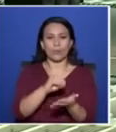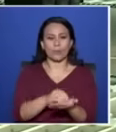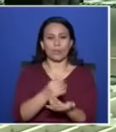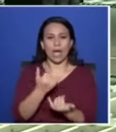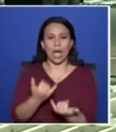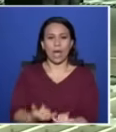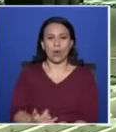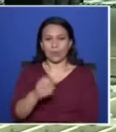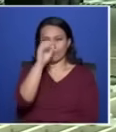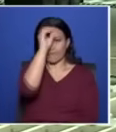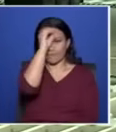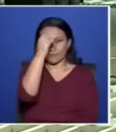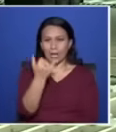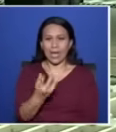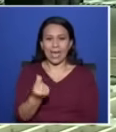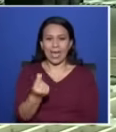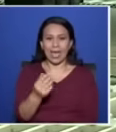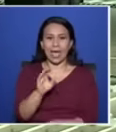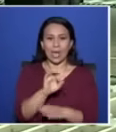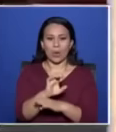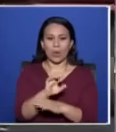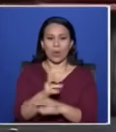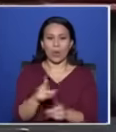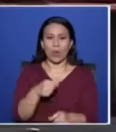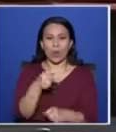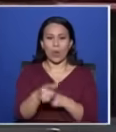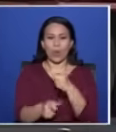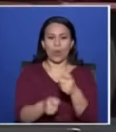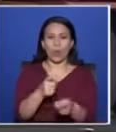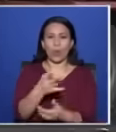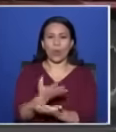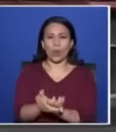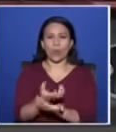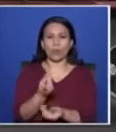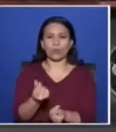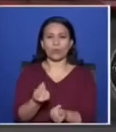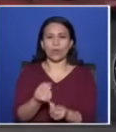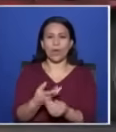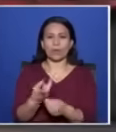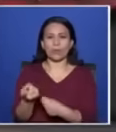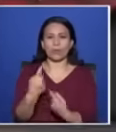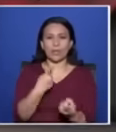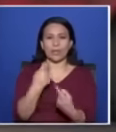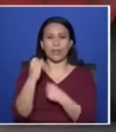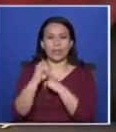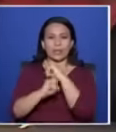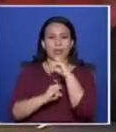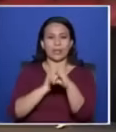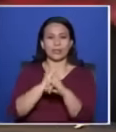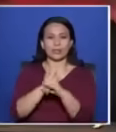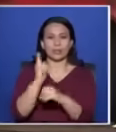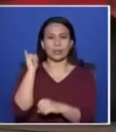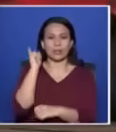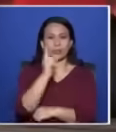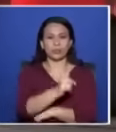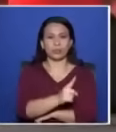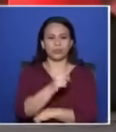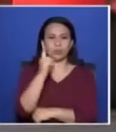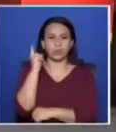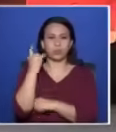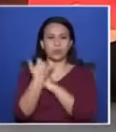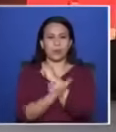por ahora el monto que costará al Ecuador subsidiar el combustible del transporte pesado internacional que circula por el país.